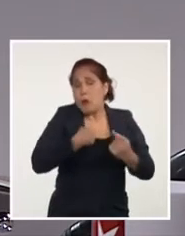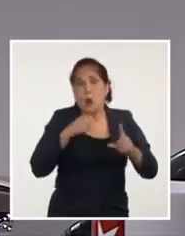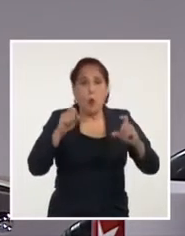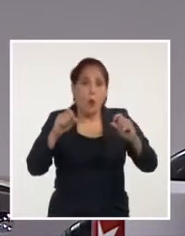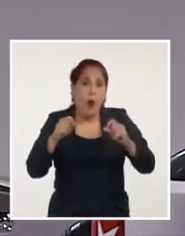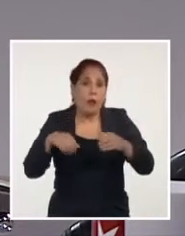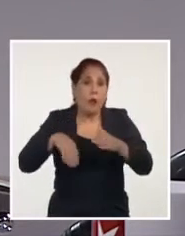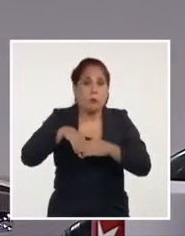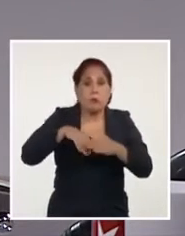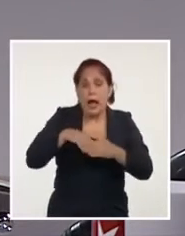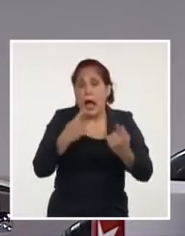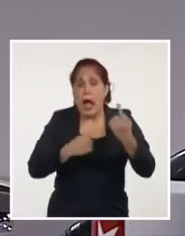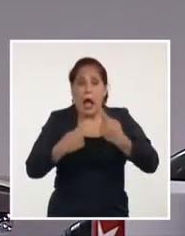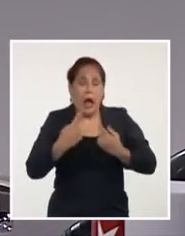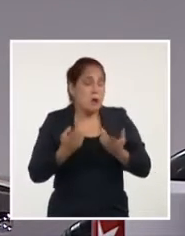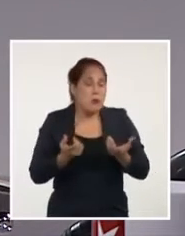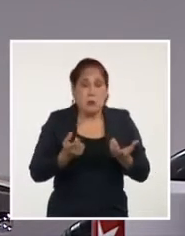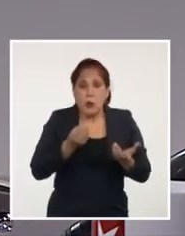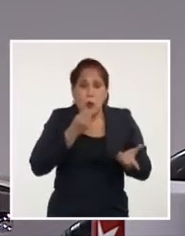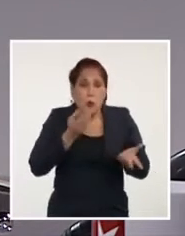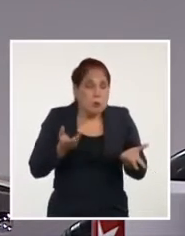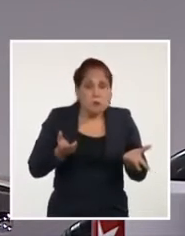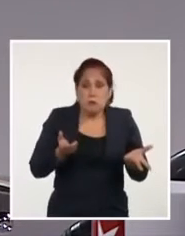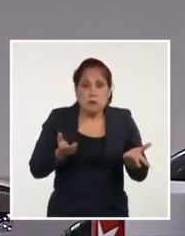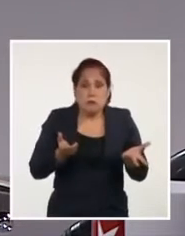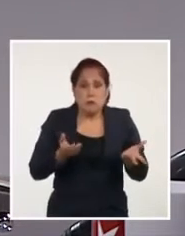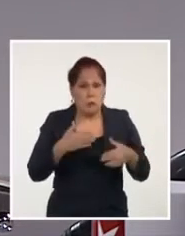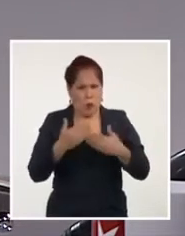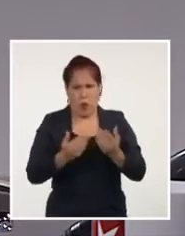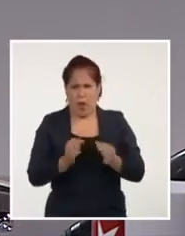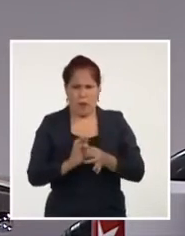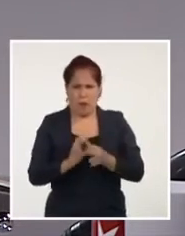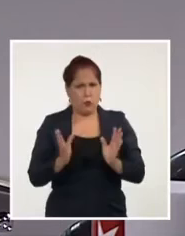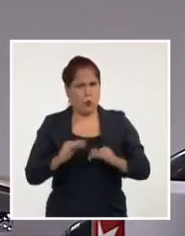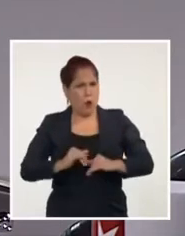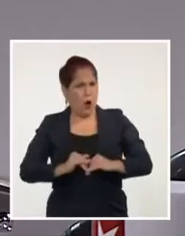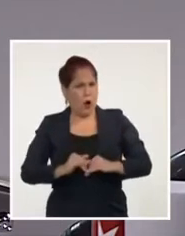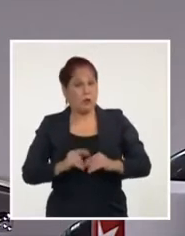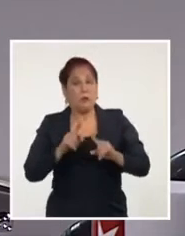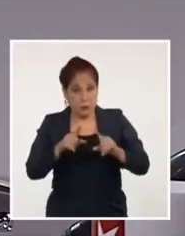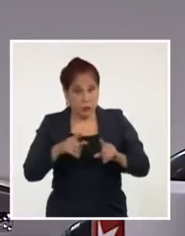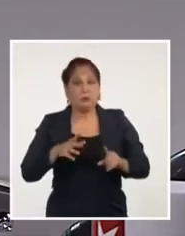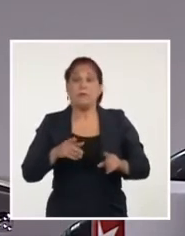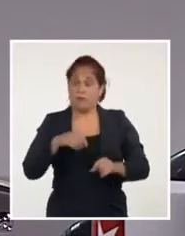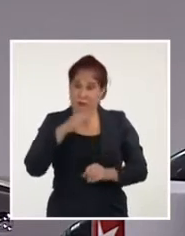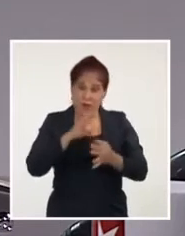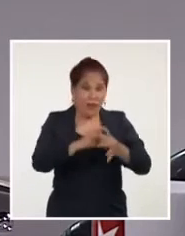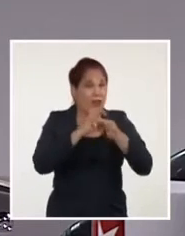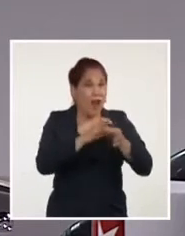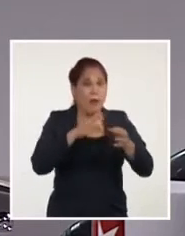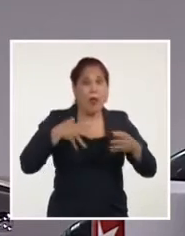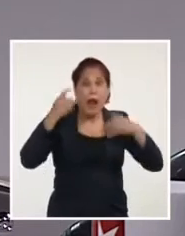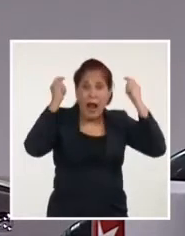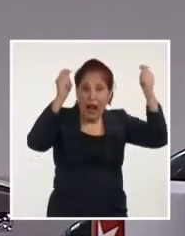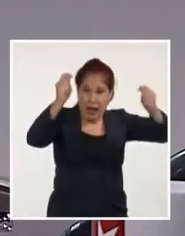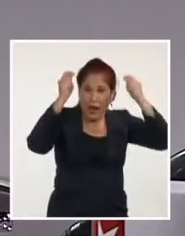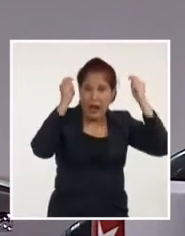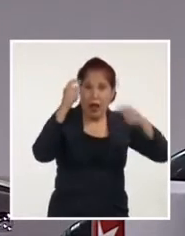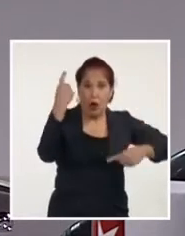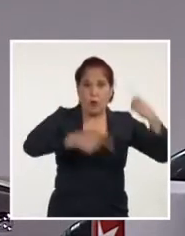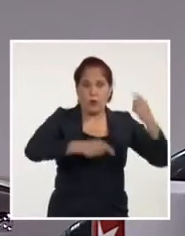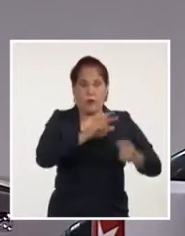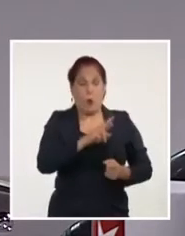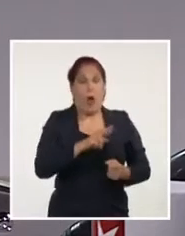deportes de riesgo, ¿no? Y cómo trabajando también las percepciones desde el lado popular, desde